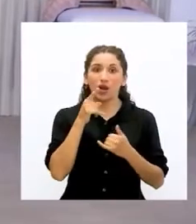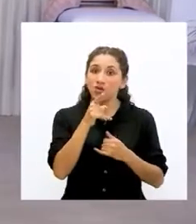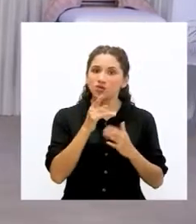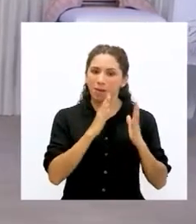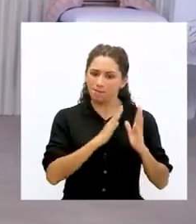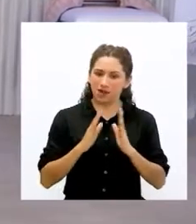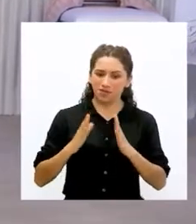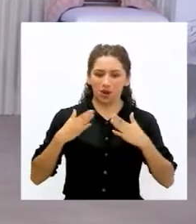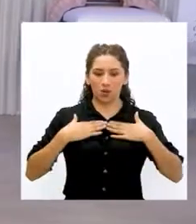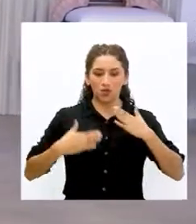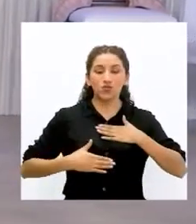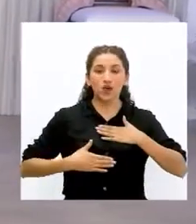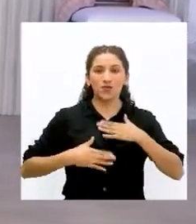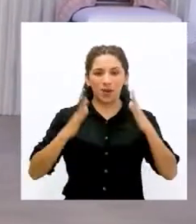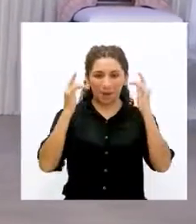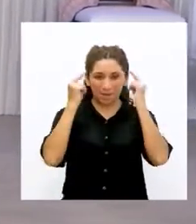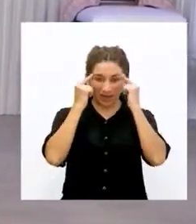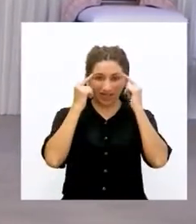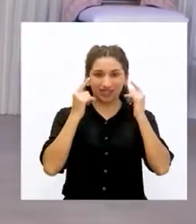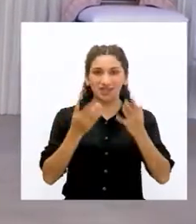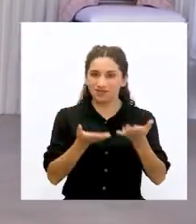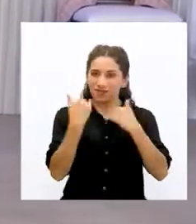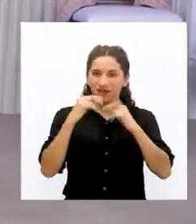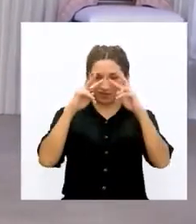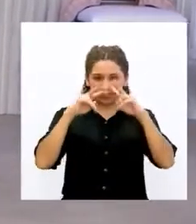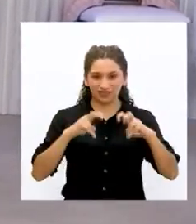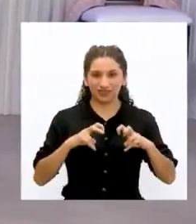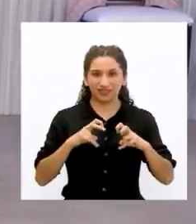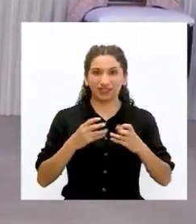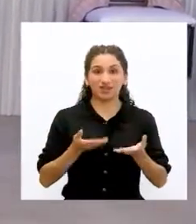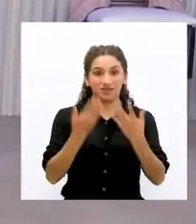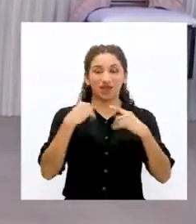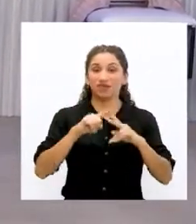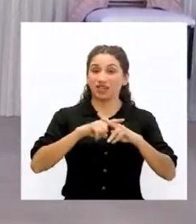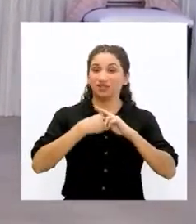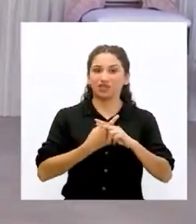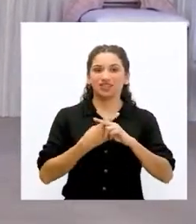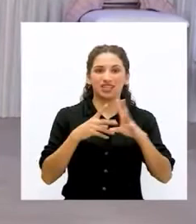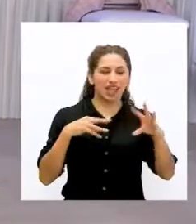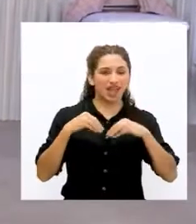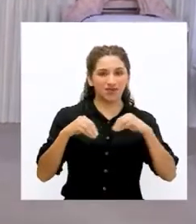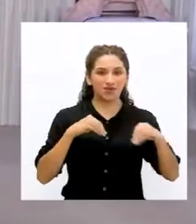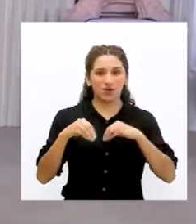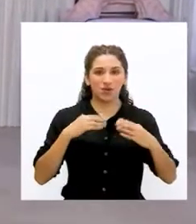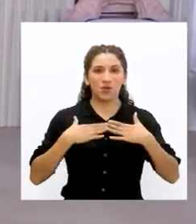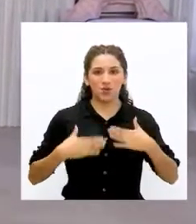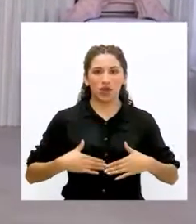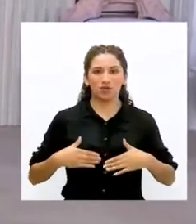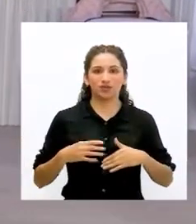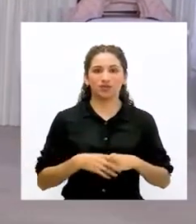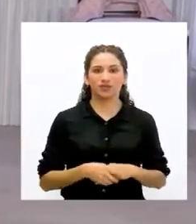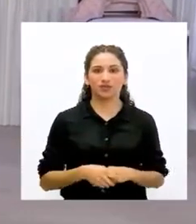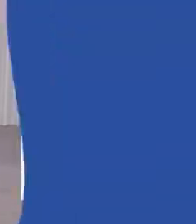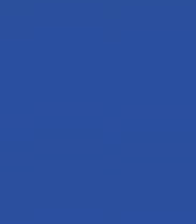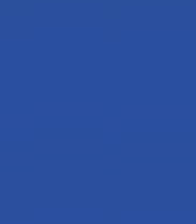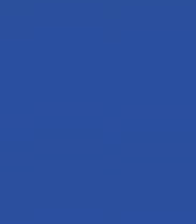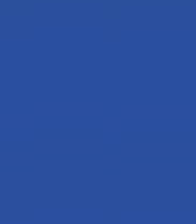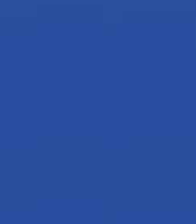sus cuerpos y mentes para ponernos a investigar. Comencemos con Activarnos.